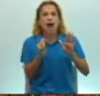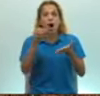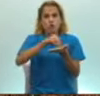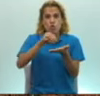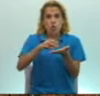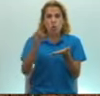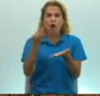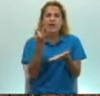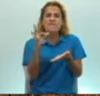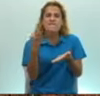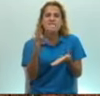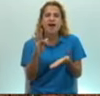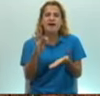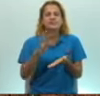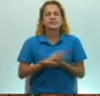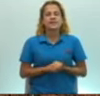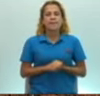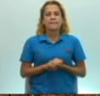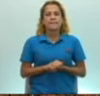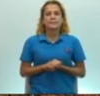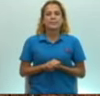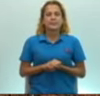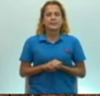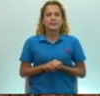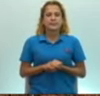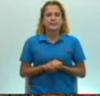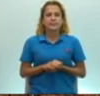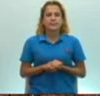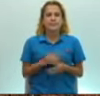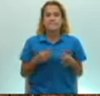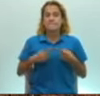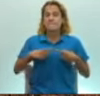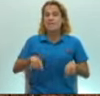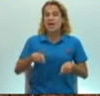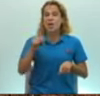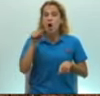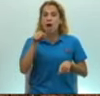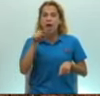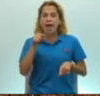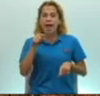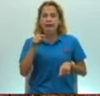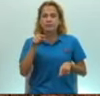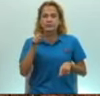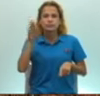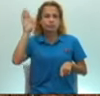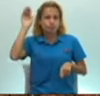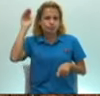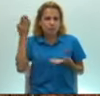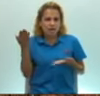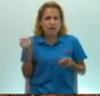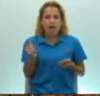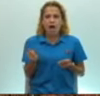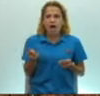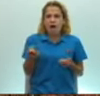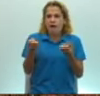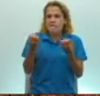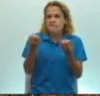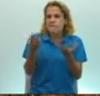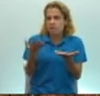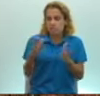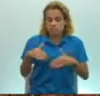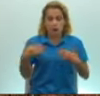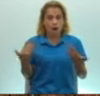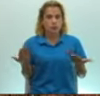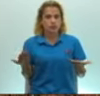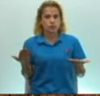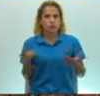los animados de Asterix y Obelix, un animado bien humorista, bien interesante, pero este animado nos da una impresión